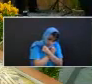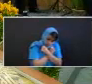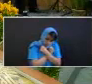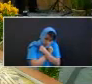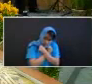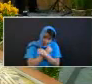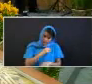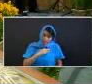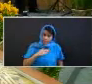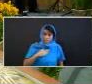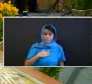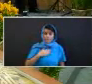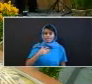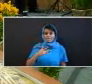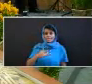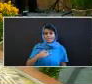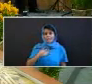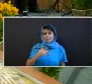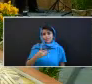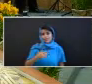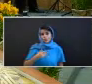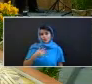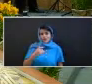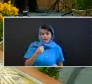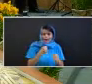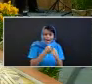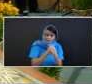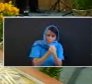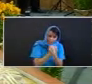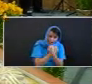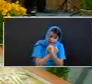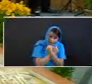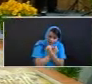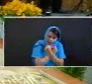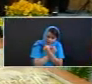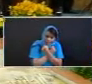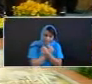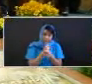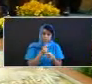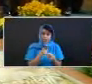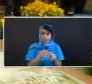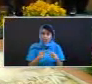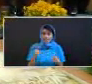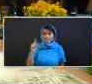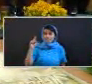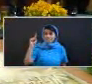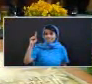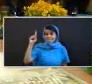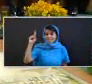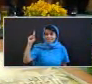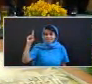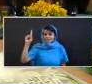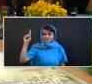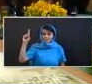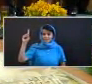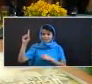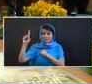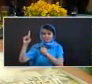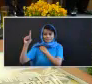amor. Me siento amado por ti,